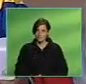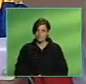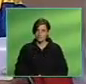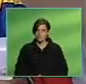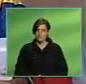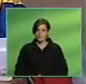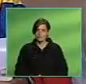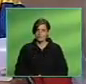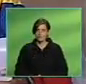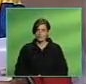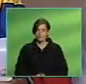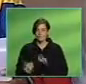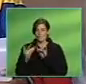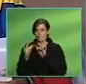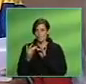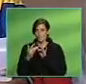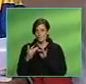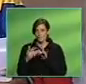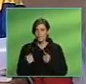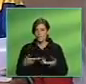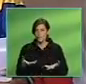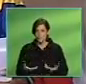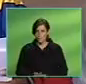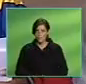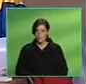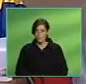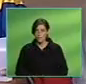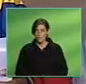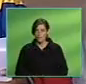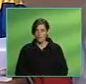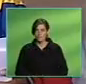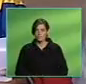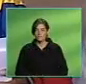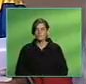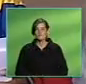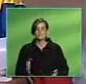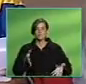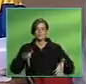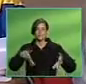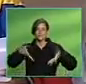Tenemos el pase para la entrega de un conjunto de viviendas